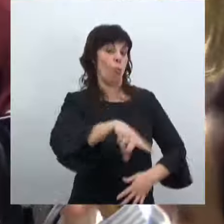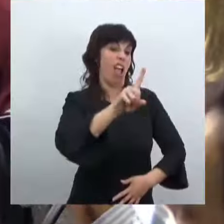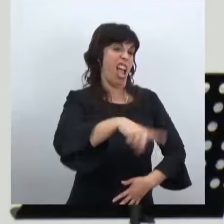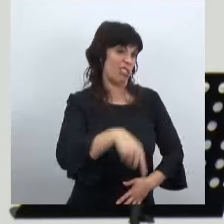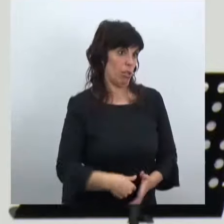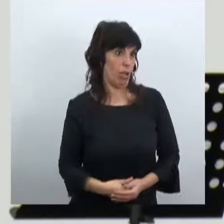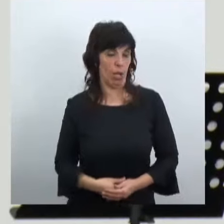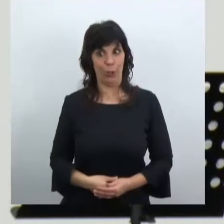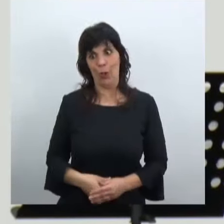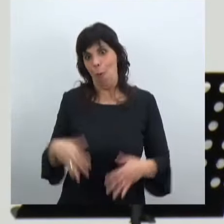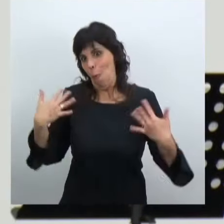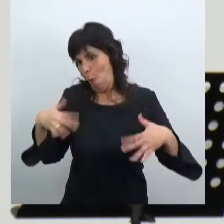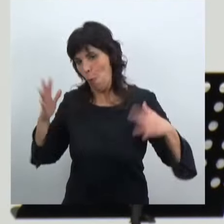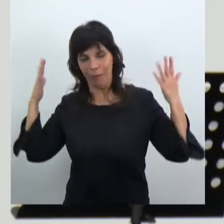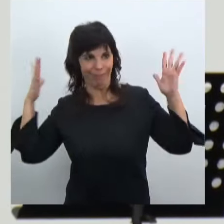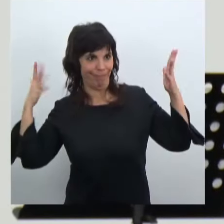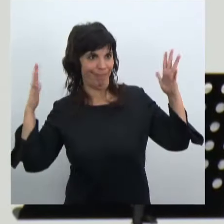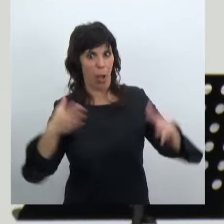¡Qué vergüenza!